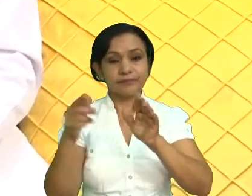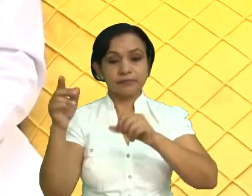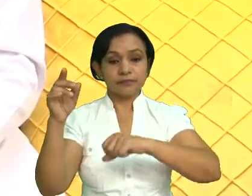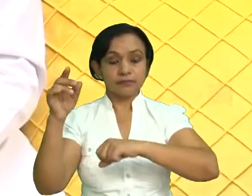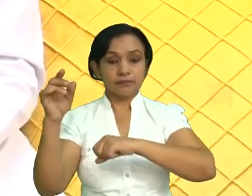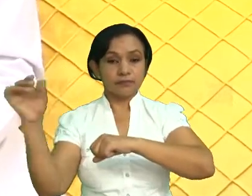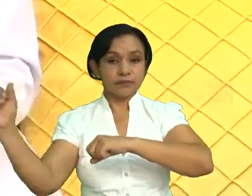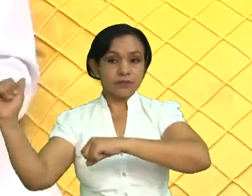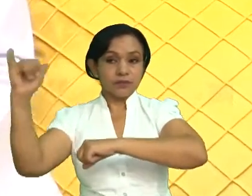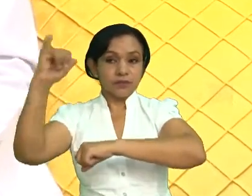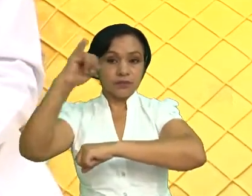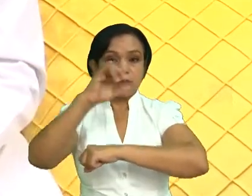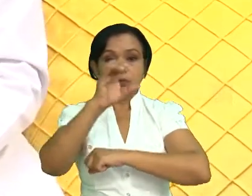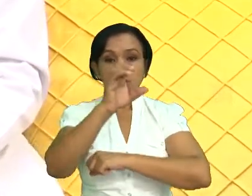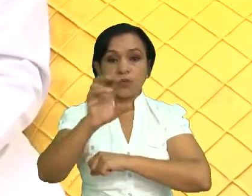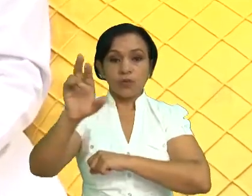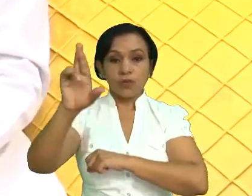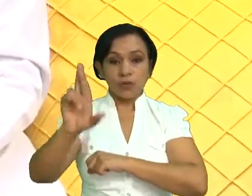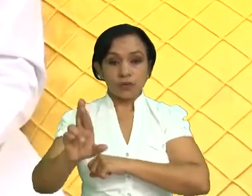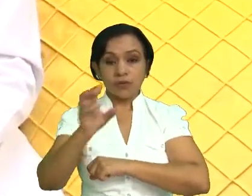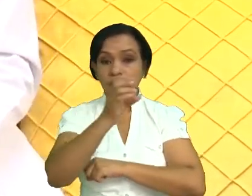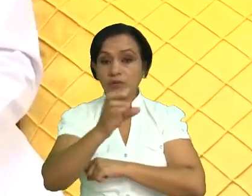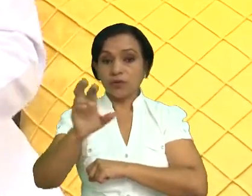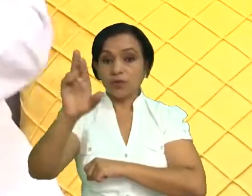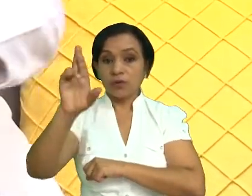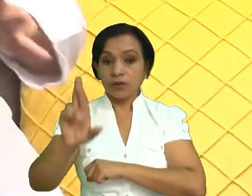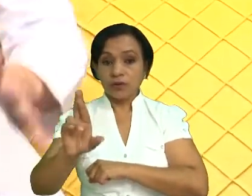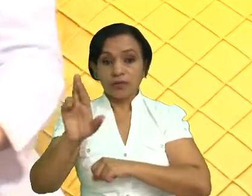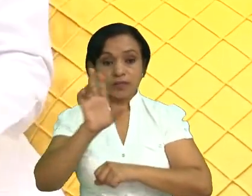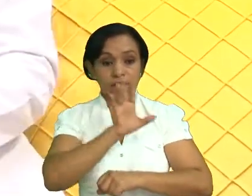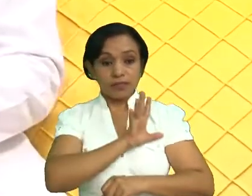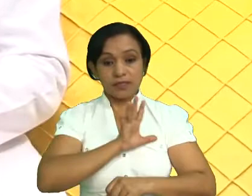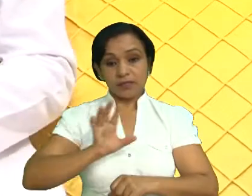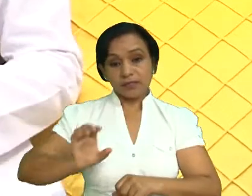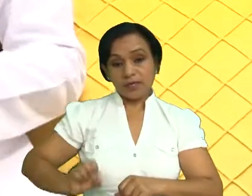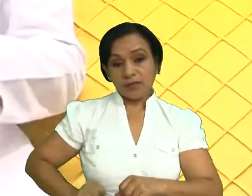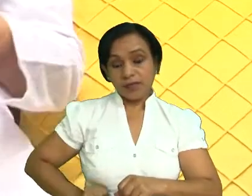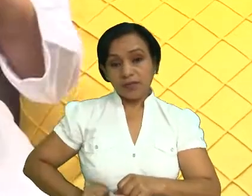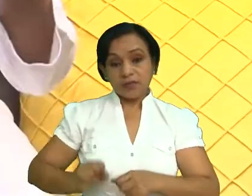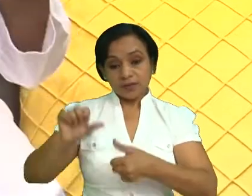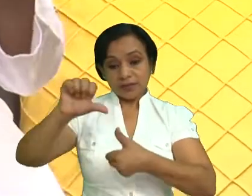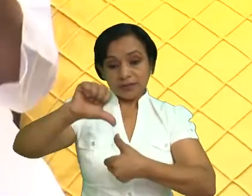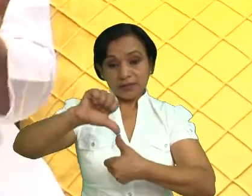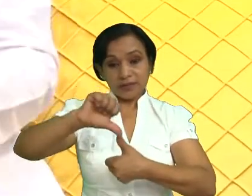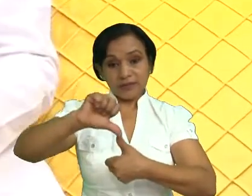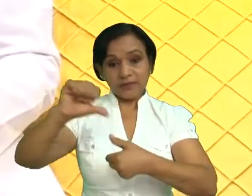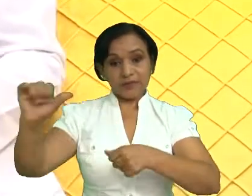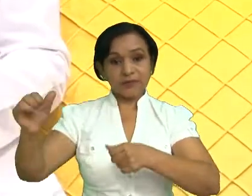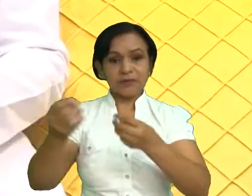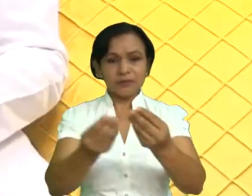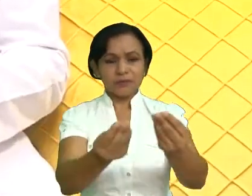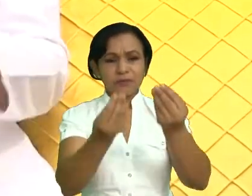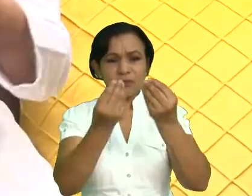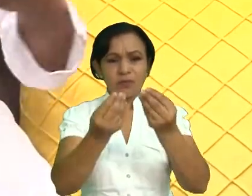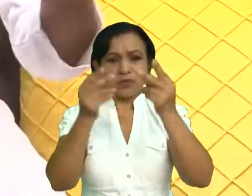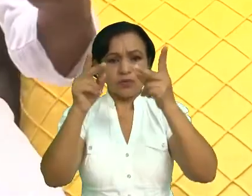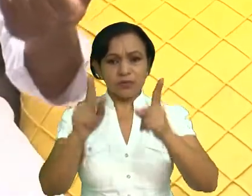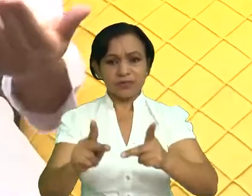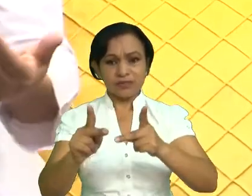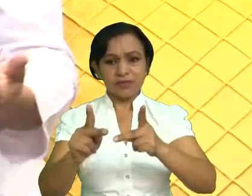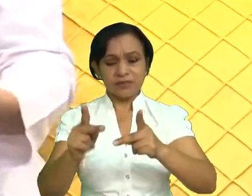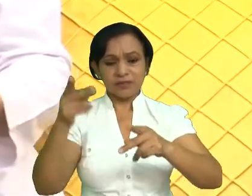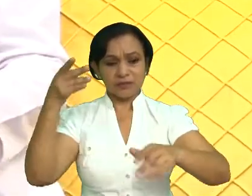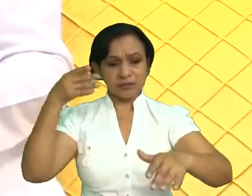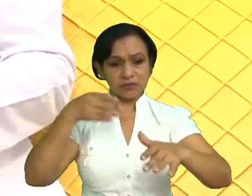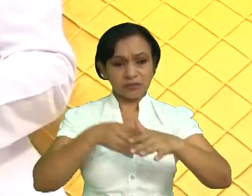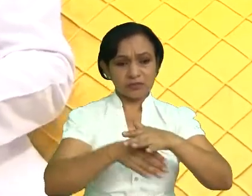país, por ejemplo Costa Rica, el hermano país de Costa Rica, El Salvador, hablando de Centroamérica, que han venido bastante personas que vienen de